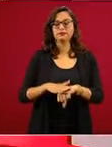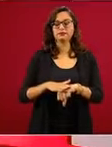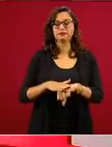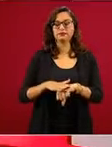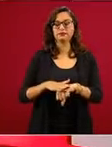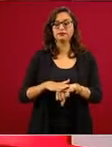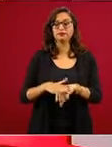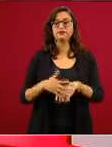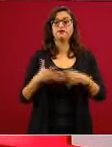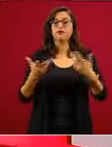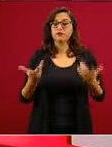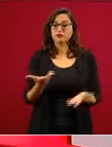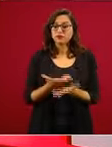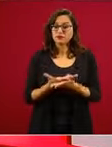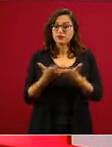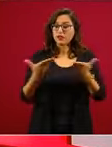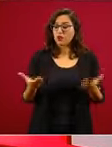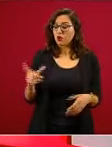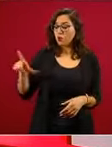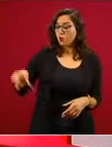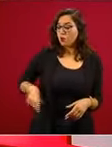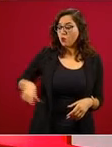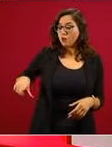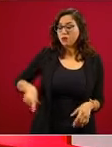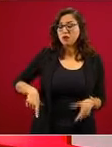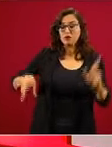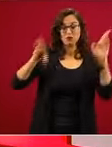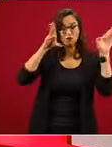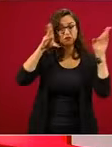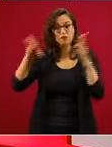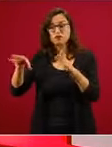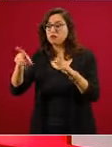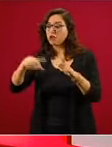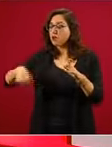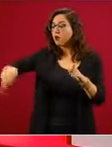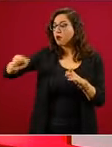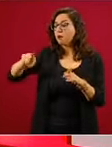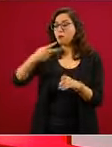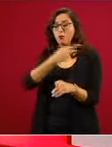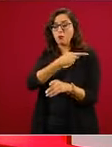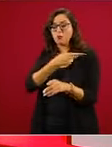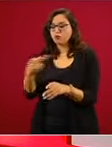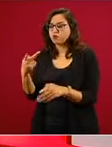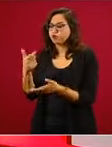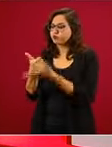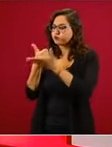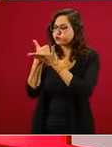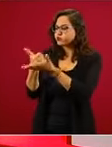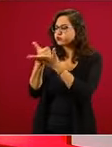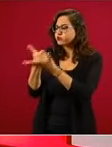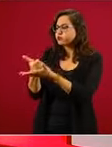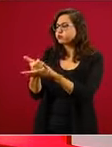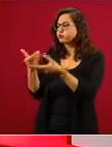enfocar la solidaridad gubernamental a los más pobres, también beneficiamos indirectamente a los sectores que